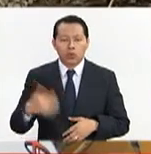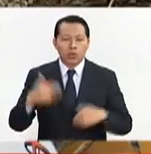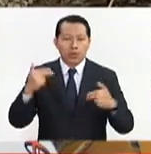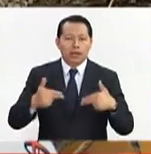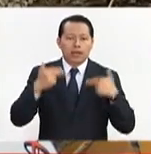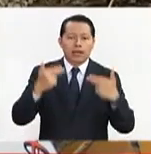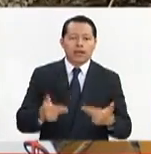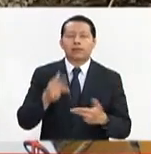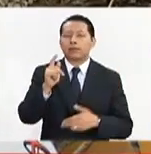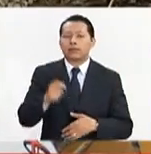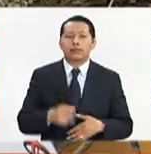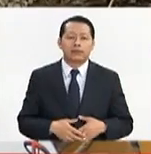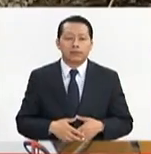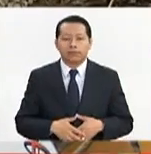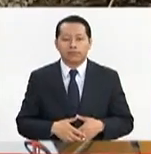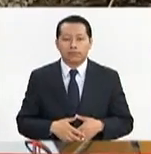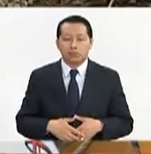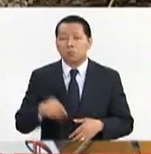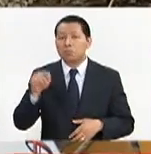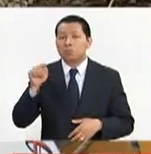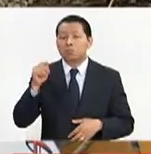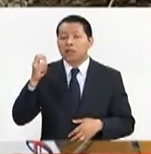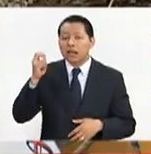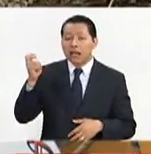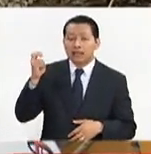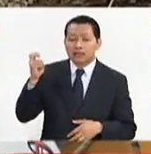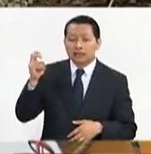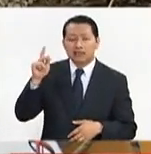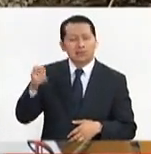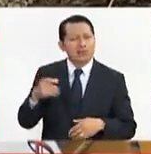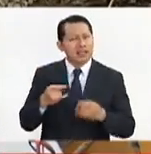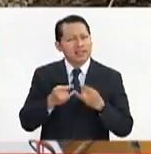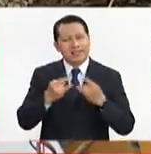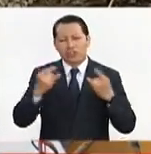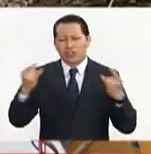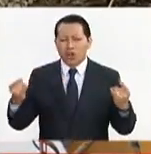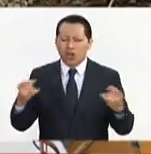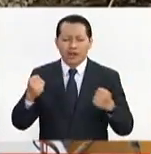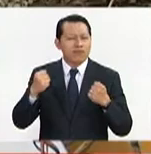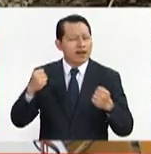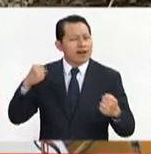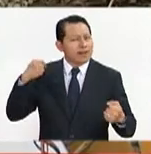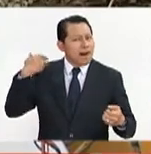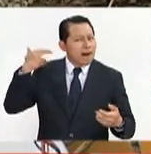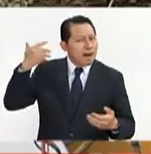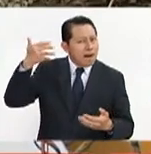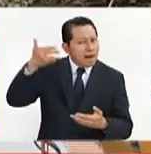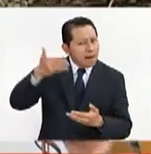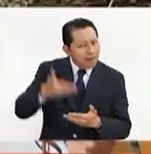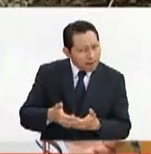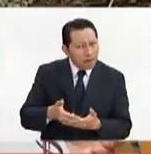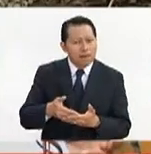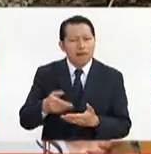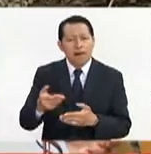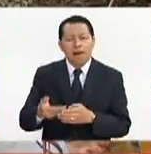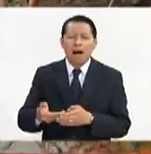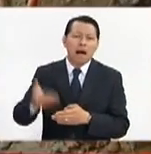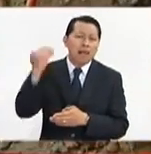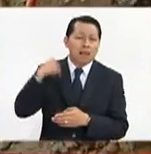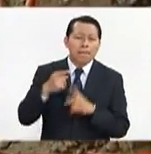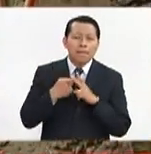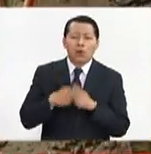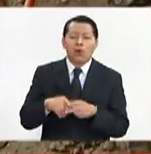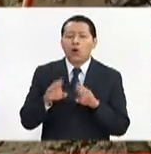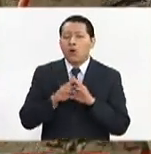esta casa tiene un historial bastante grande, porque empezó desde los chinancales, o sea,